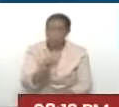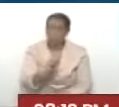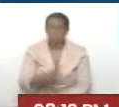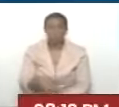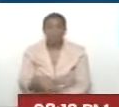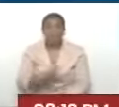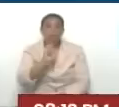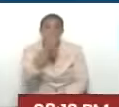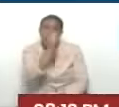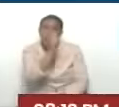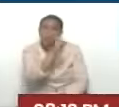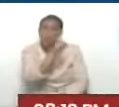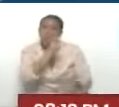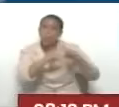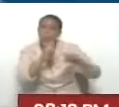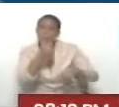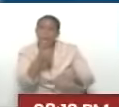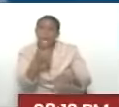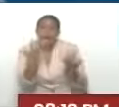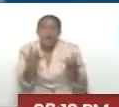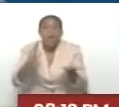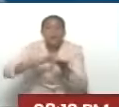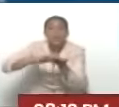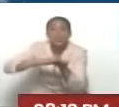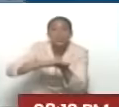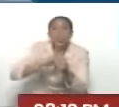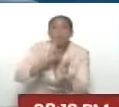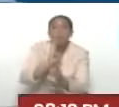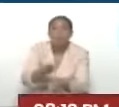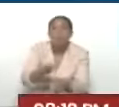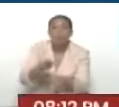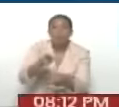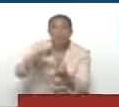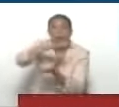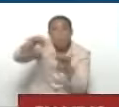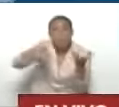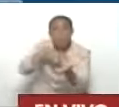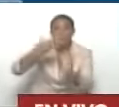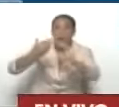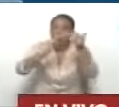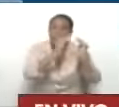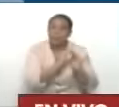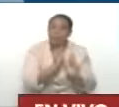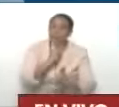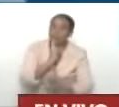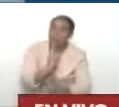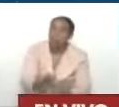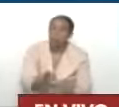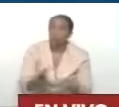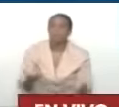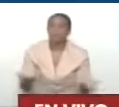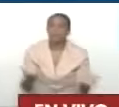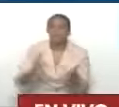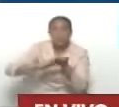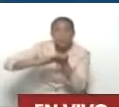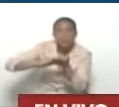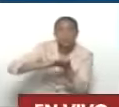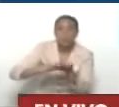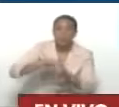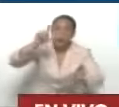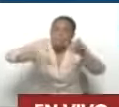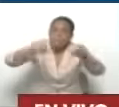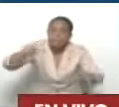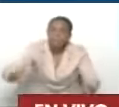1x10 debe ser bueno también para recibir reportes, para dar respuesta, para darle soluciones a la